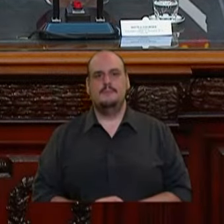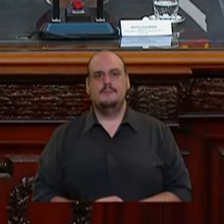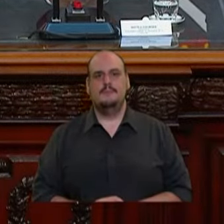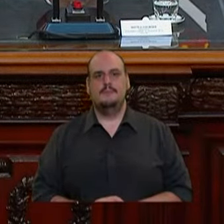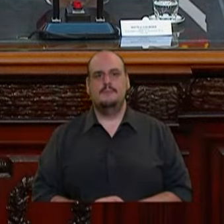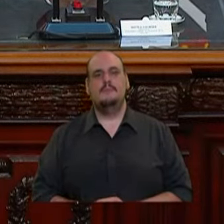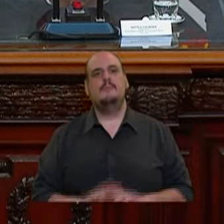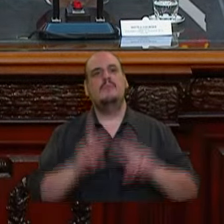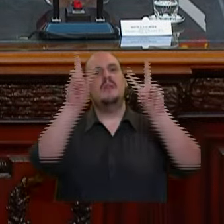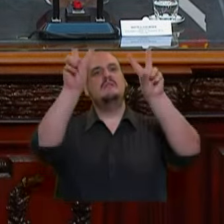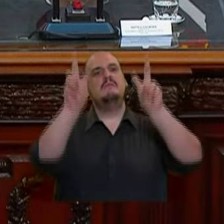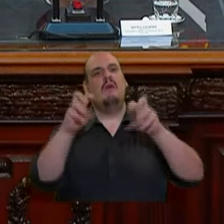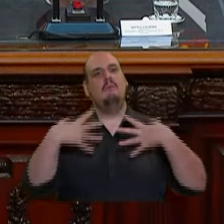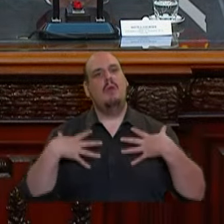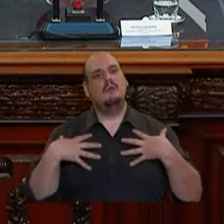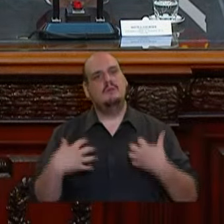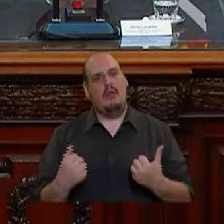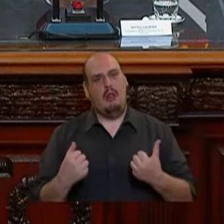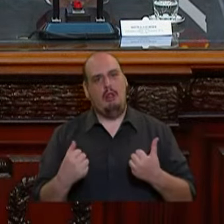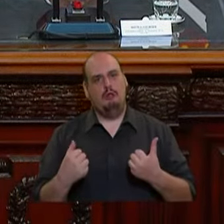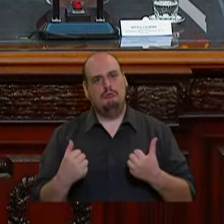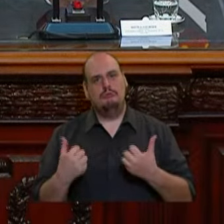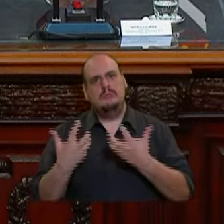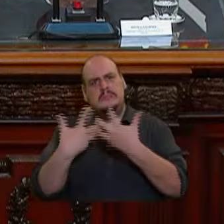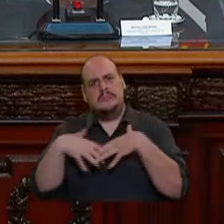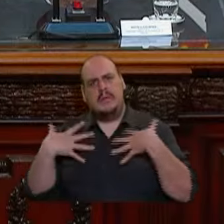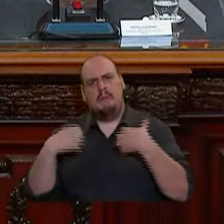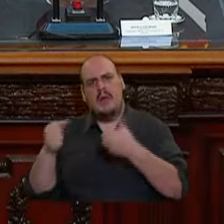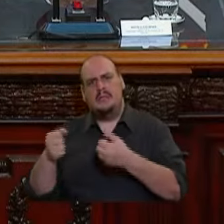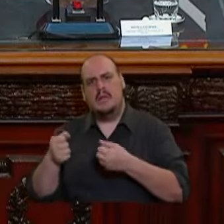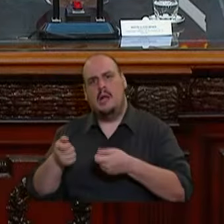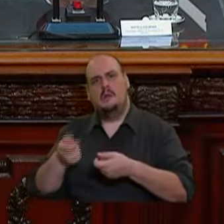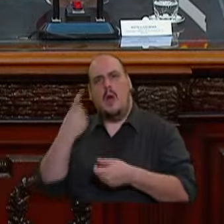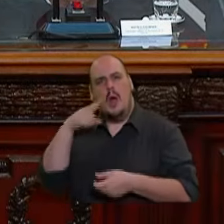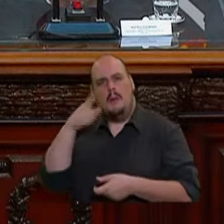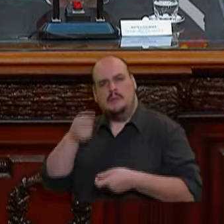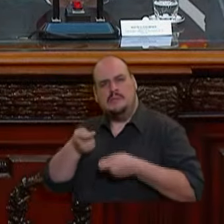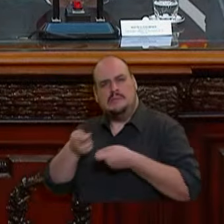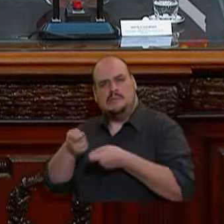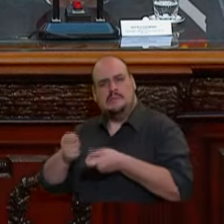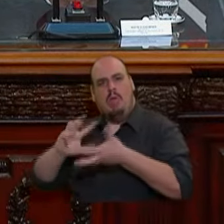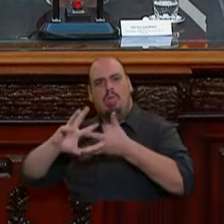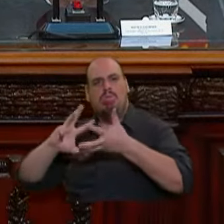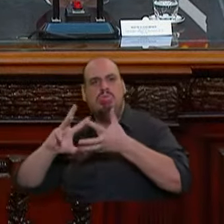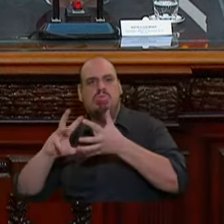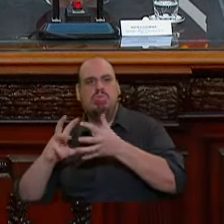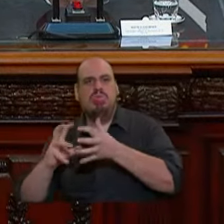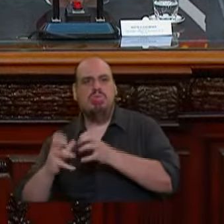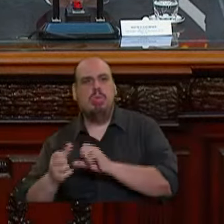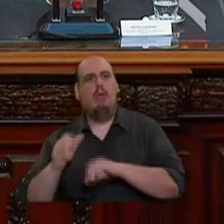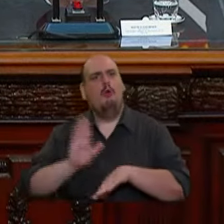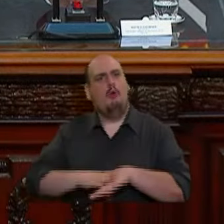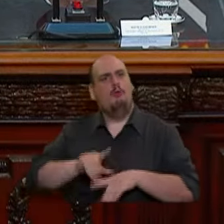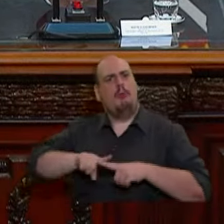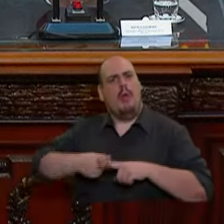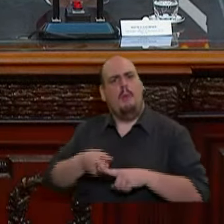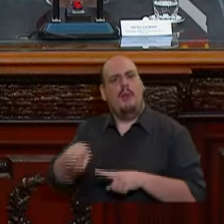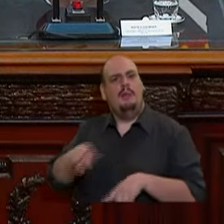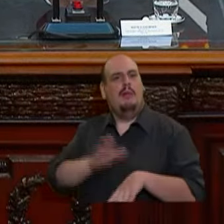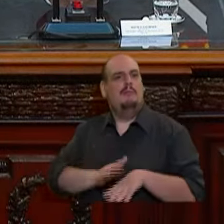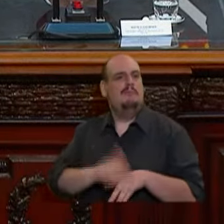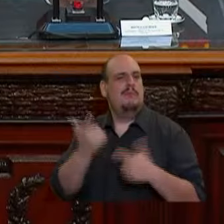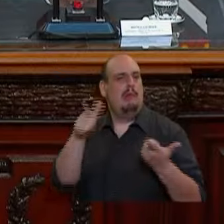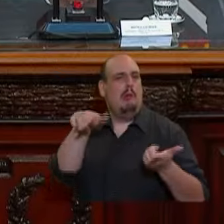En materia de salud, un sistema empujado hacia una crisis de desabastecimiento causada por la política comercial irresponsable del